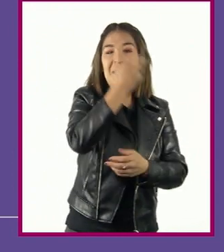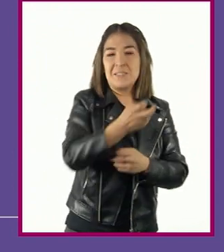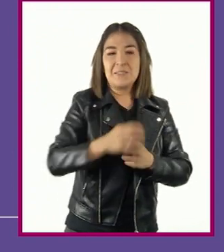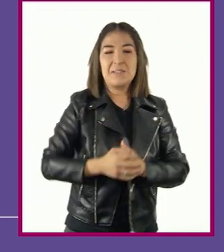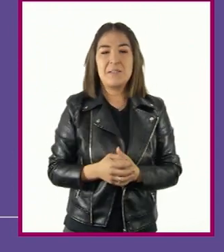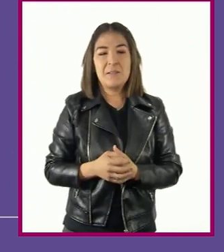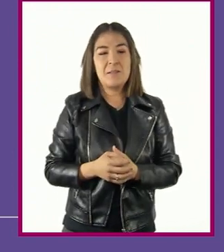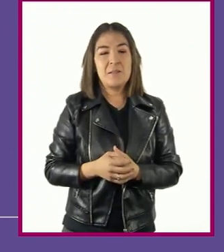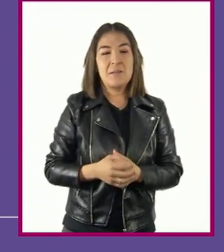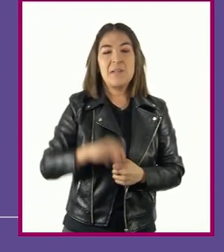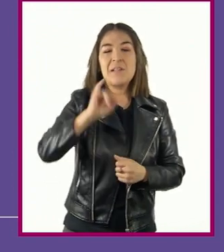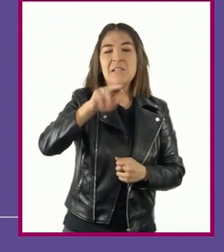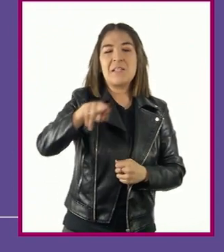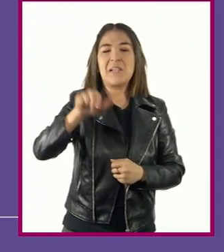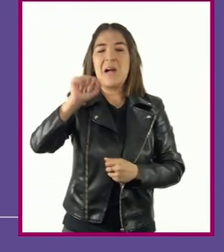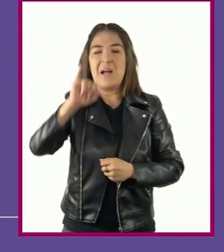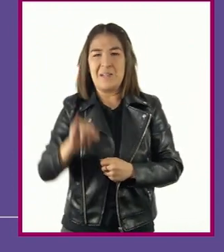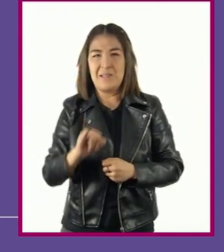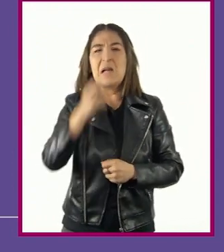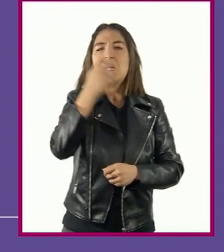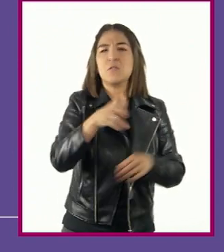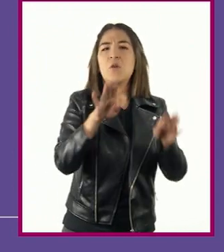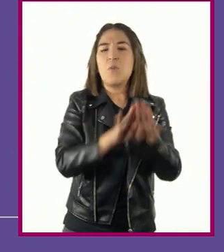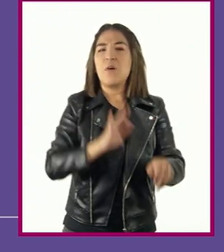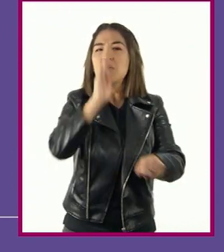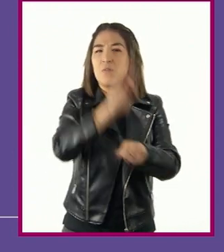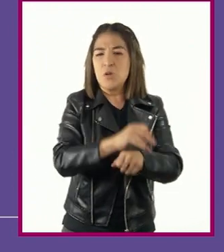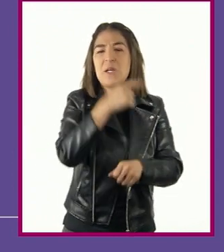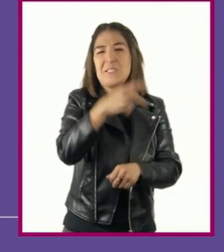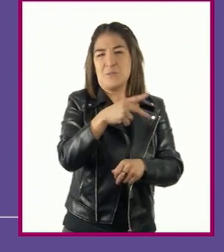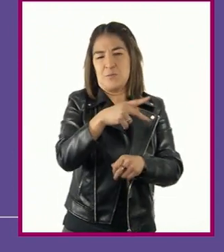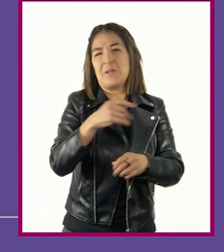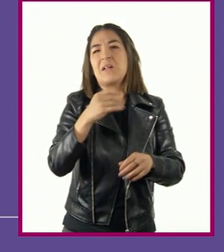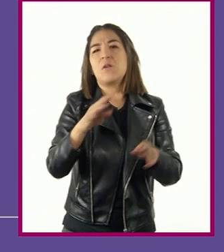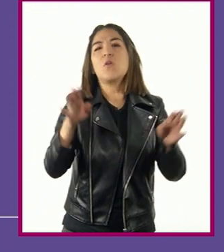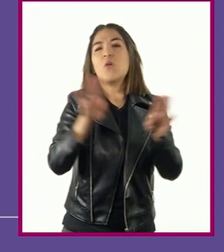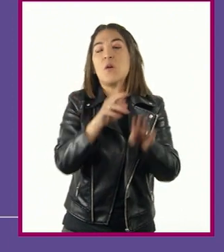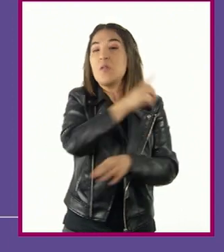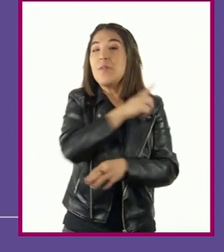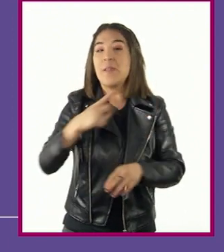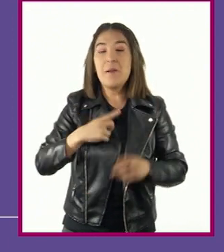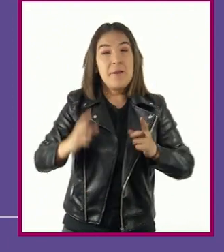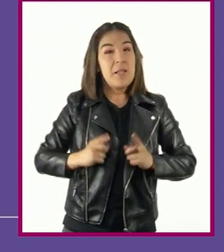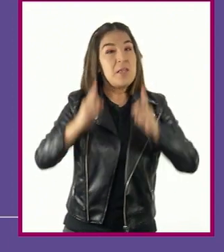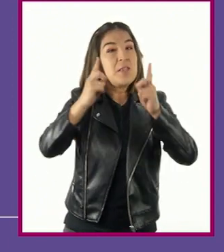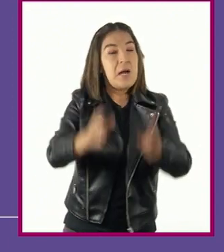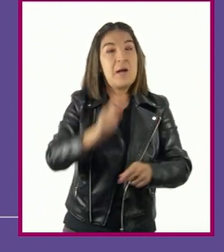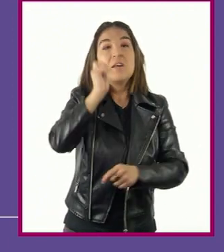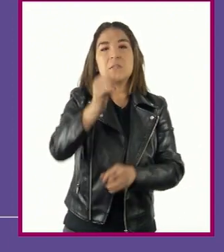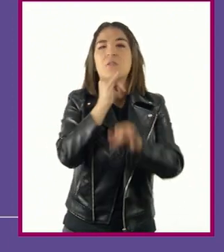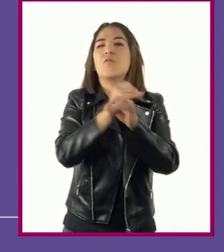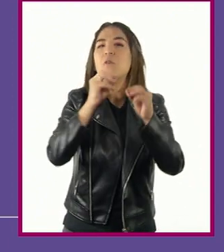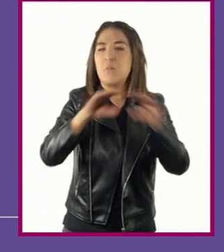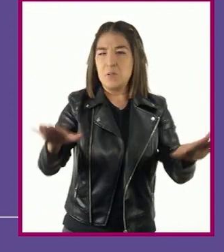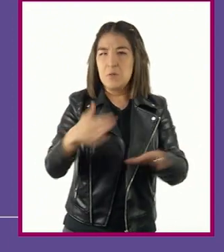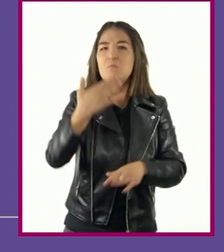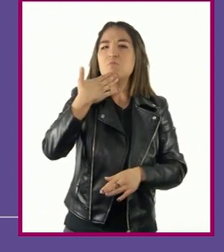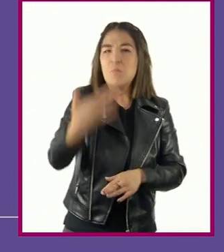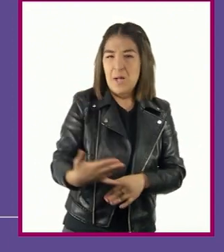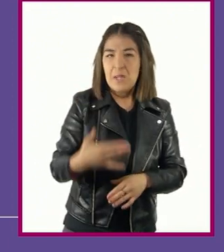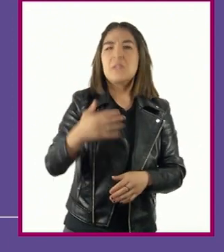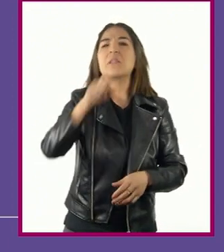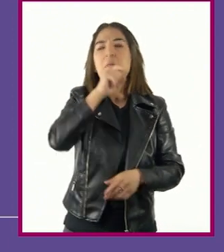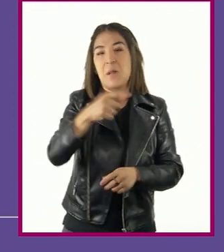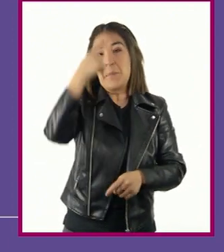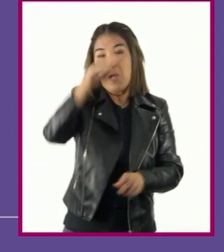Transparencia, Acceso a la Información y Protección de los Datos Personales, que debe garantizar el acceso a la información pública y